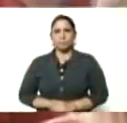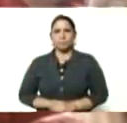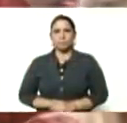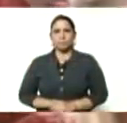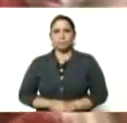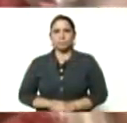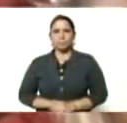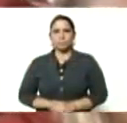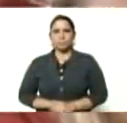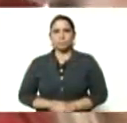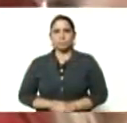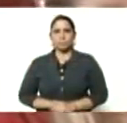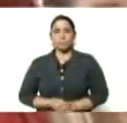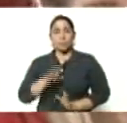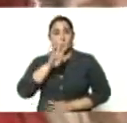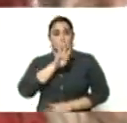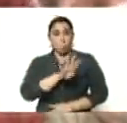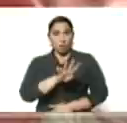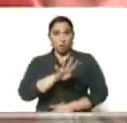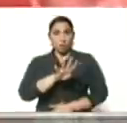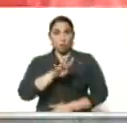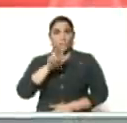Y a las 4 y 25